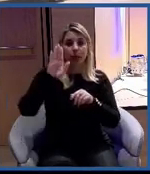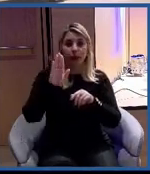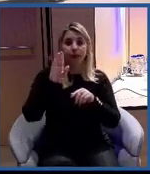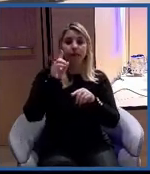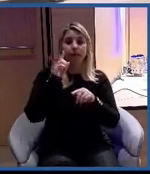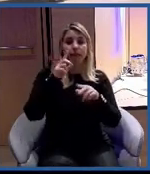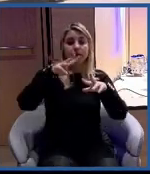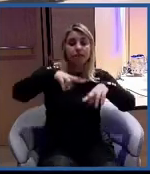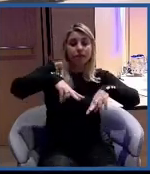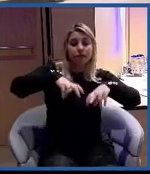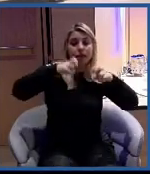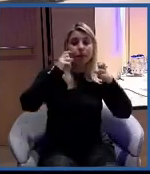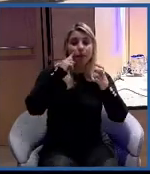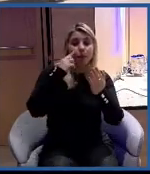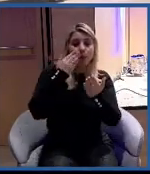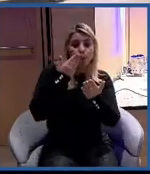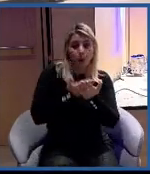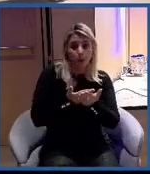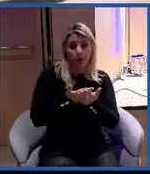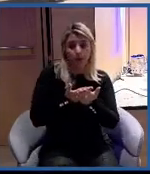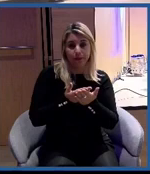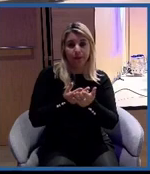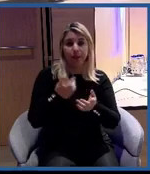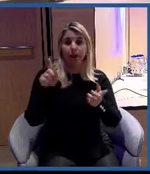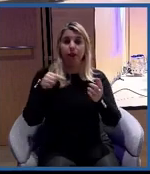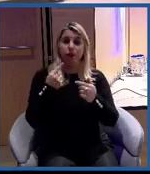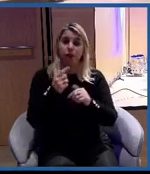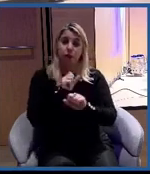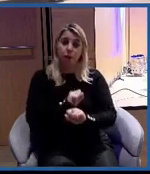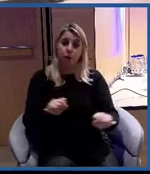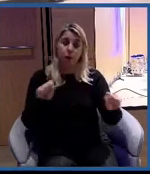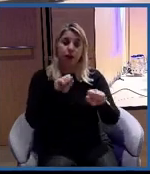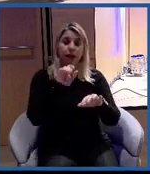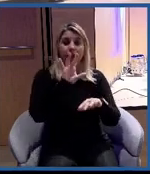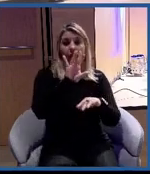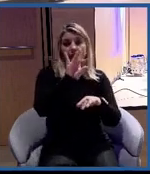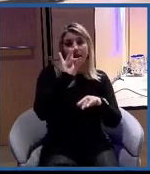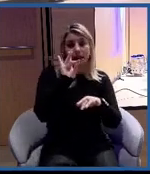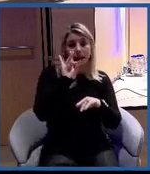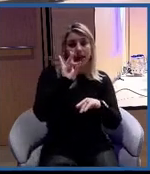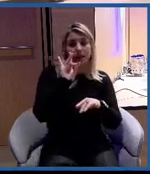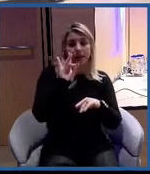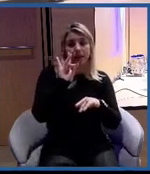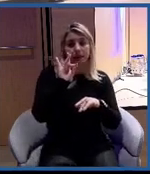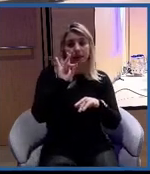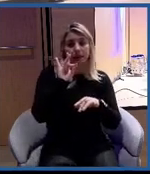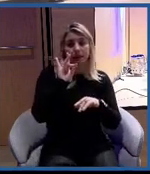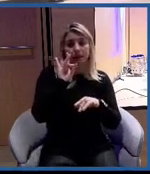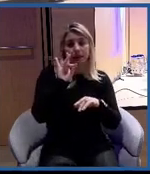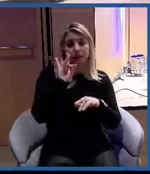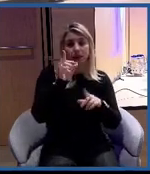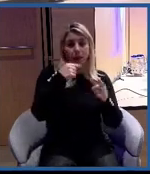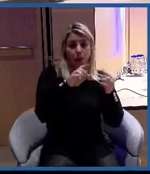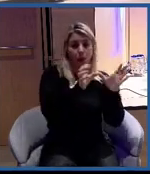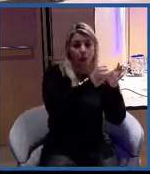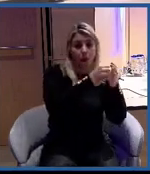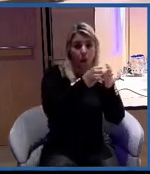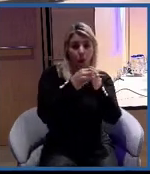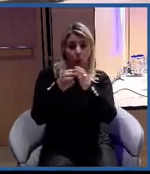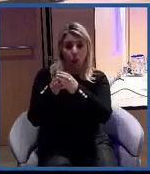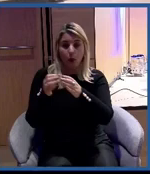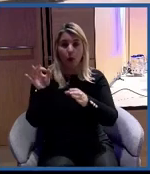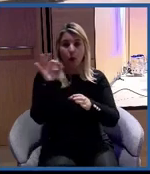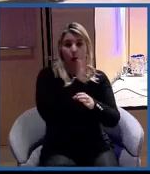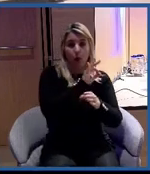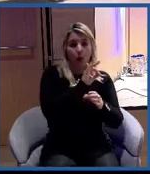las propuestas en esta clave entonces uno puede elegir el puede ver por partido o comparar